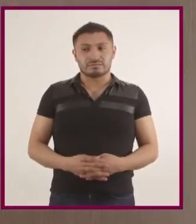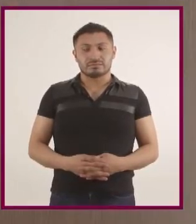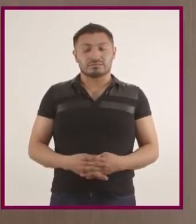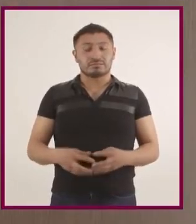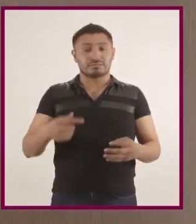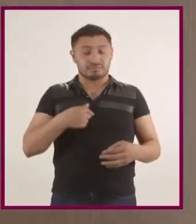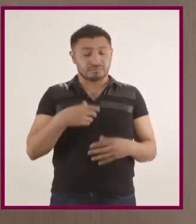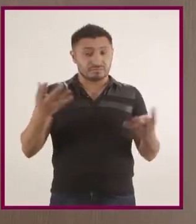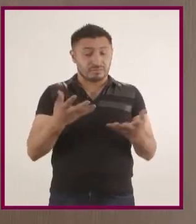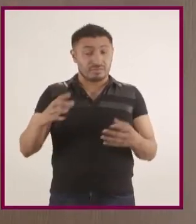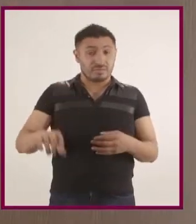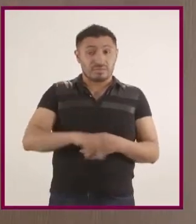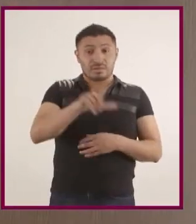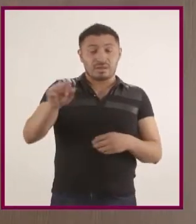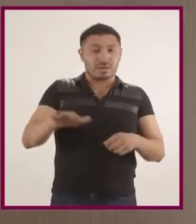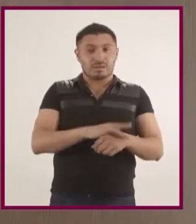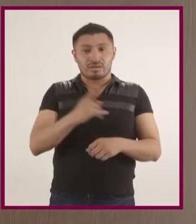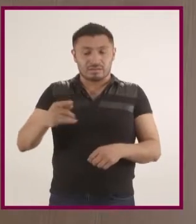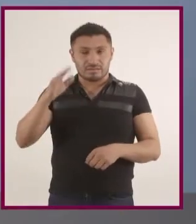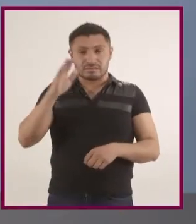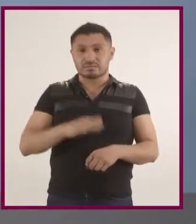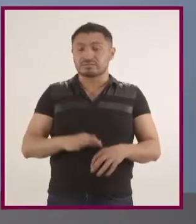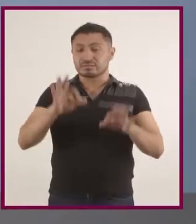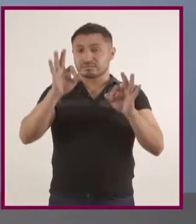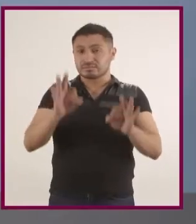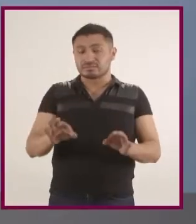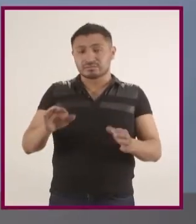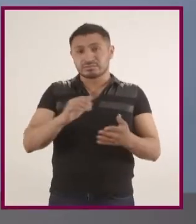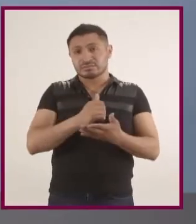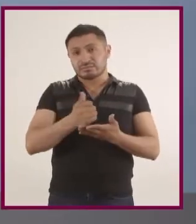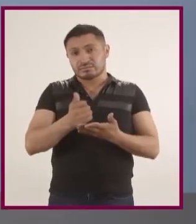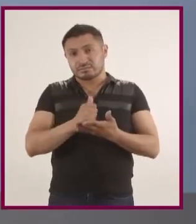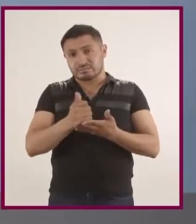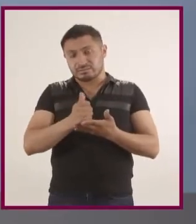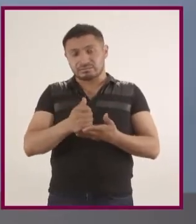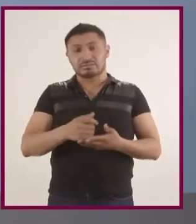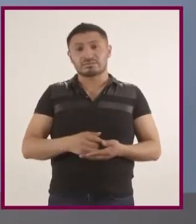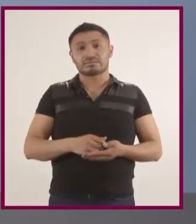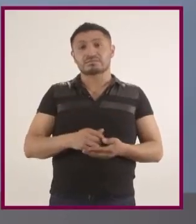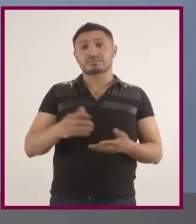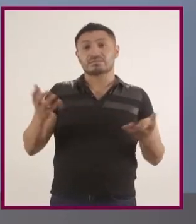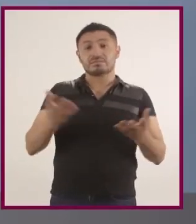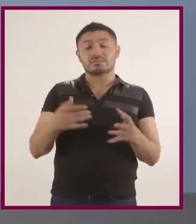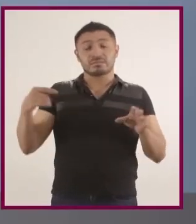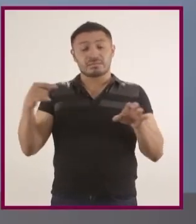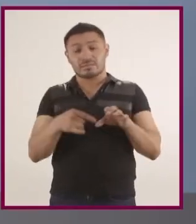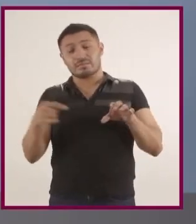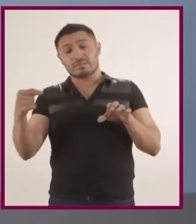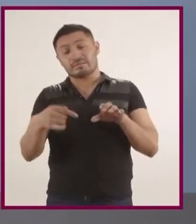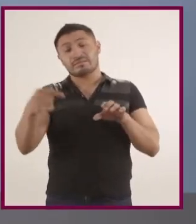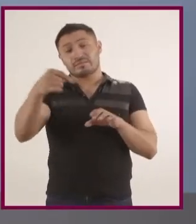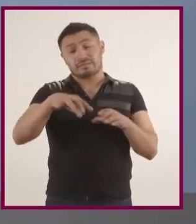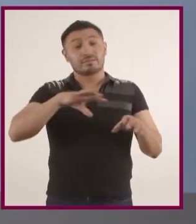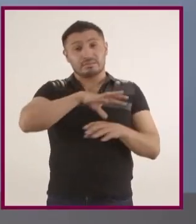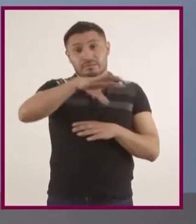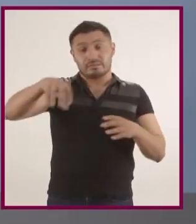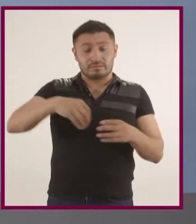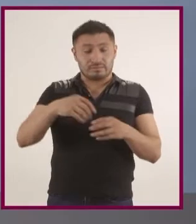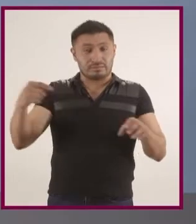lo hago esto después porque le da más estabilidad la botella al hacer los orificios cuando está